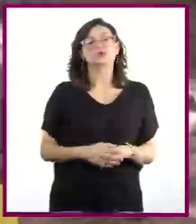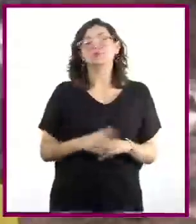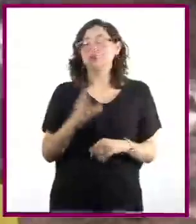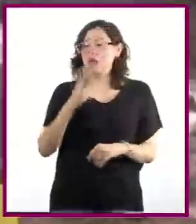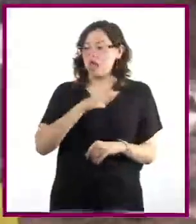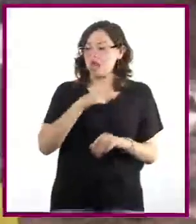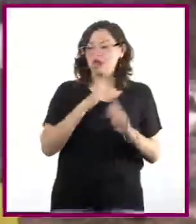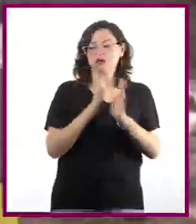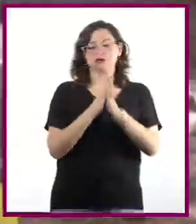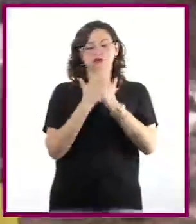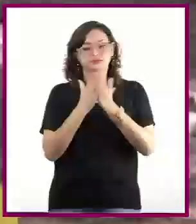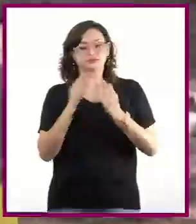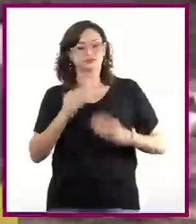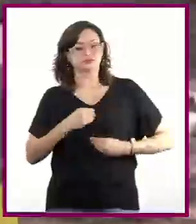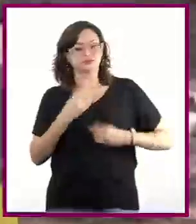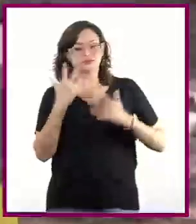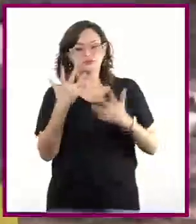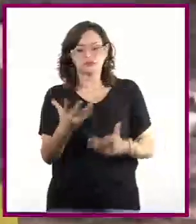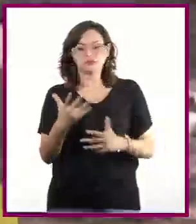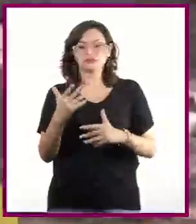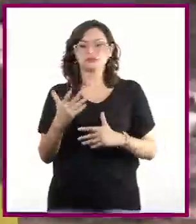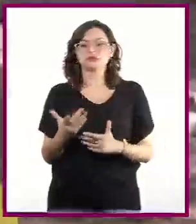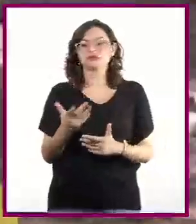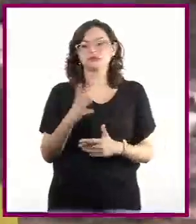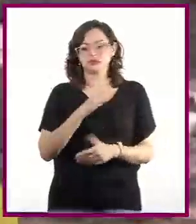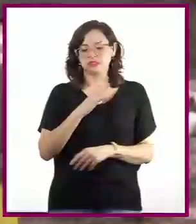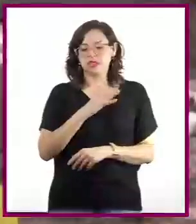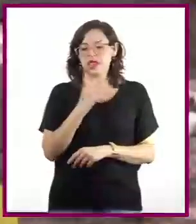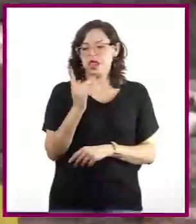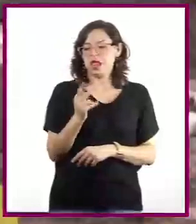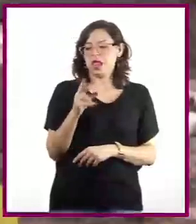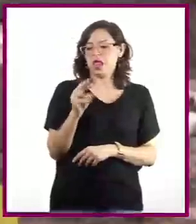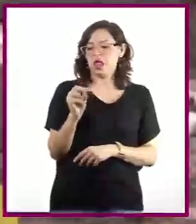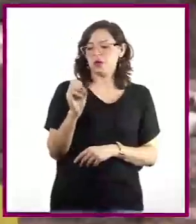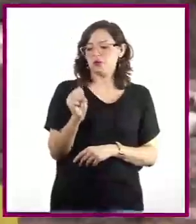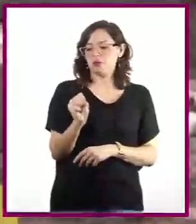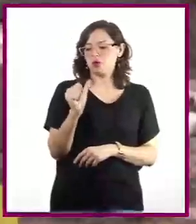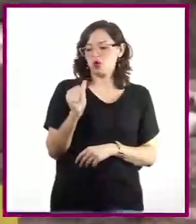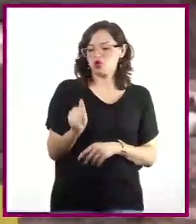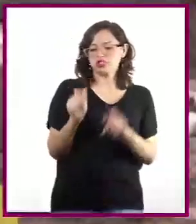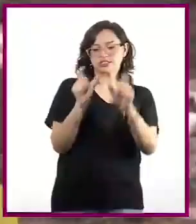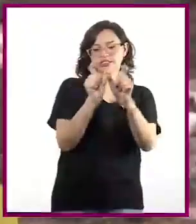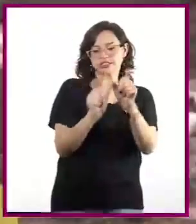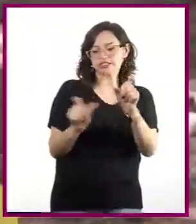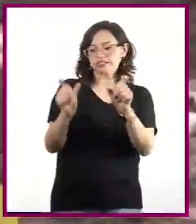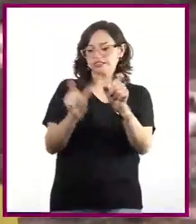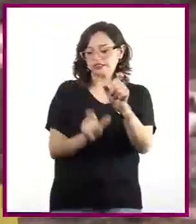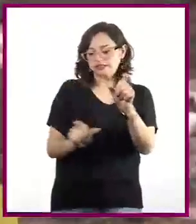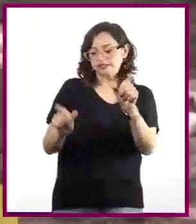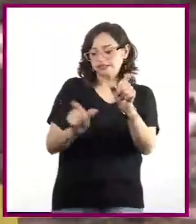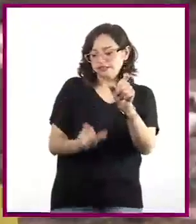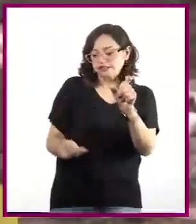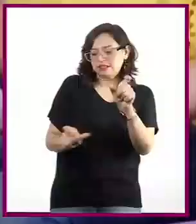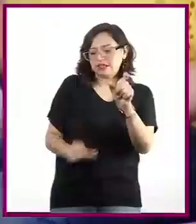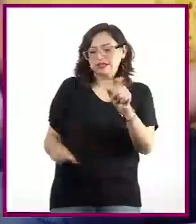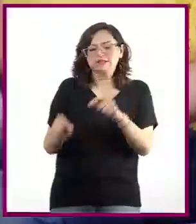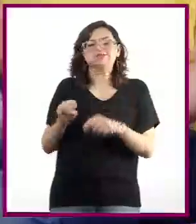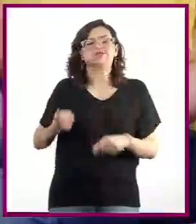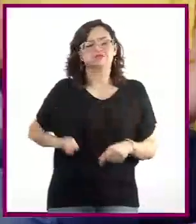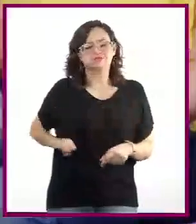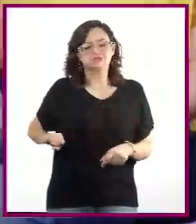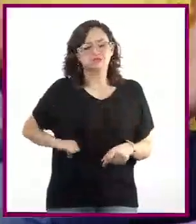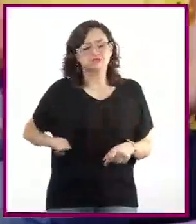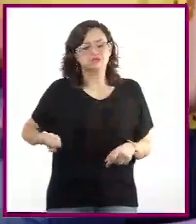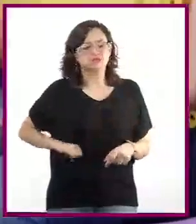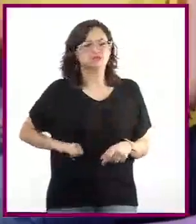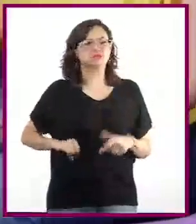poemas que están en prosa, que yo creo que son muy interesantes por muchas cosas, por